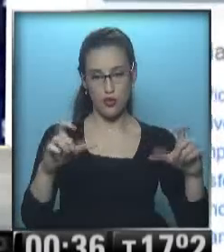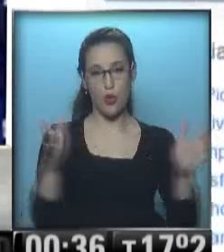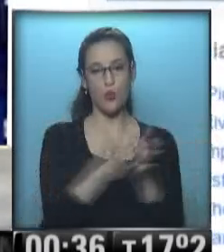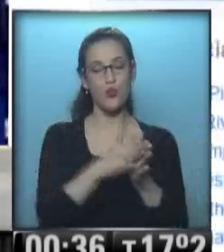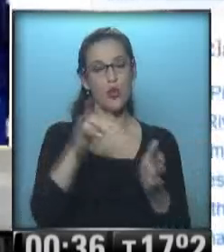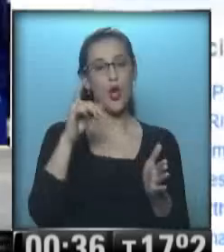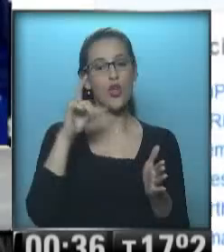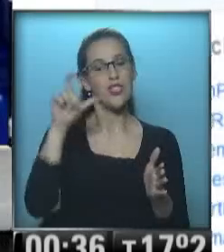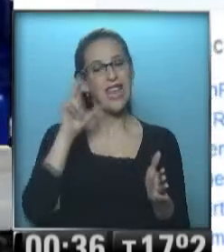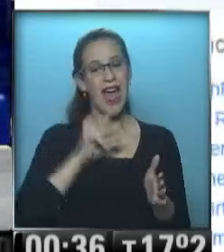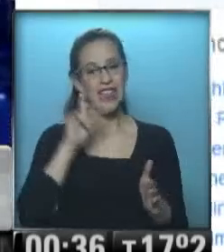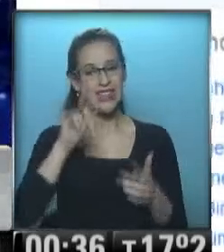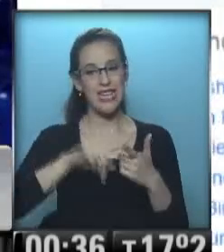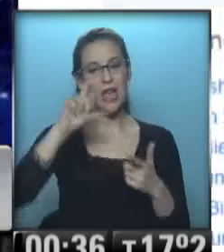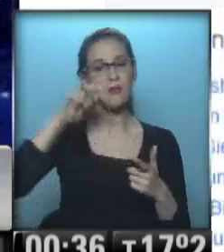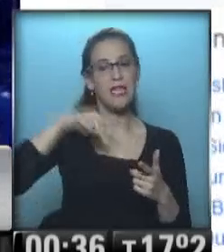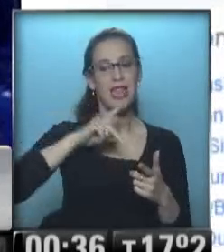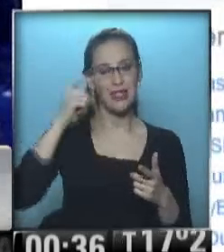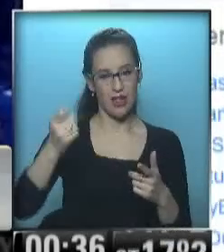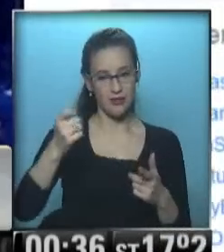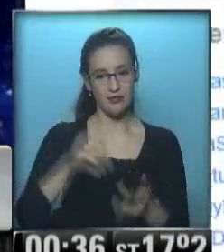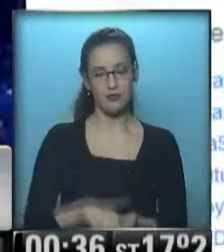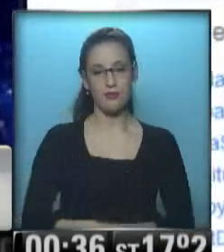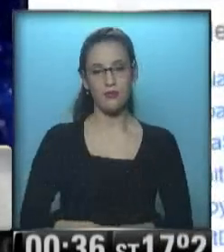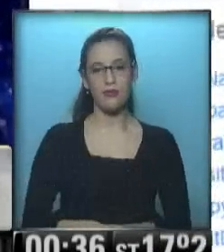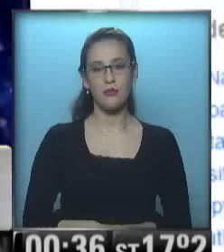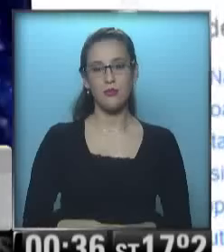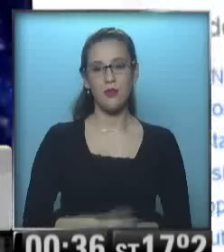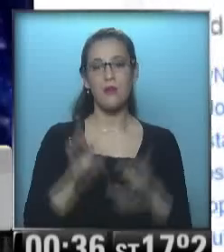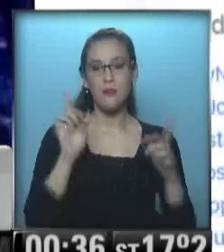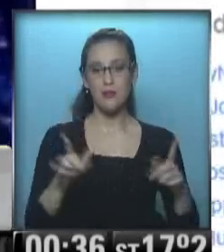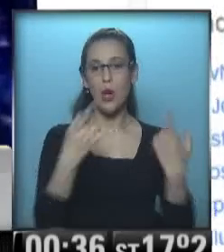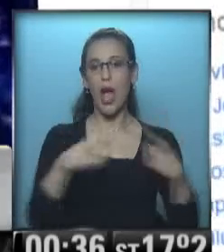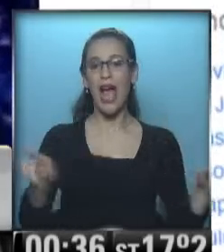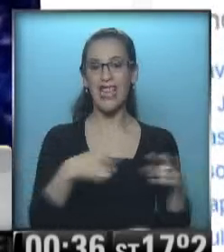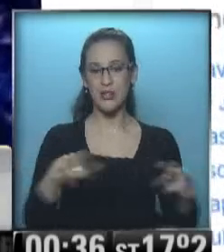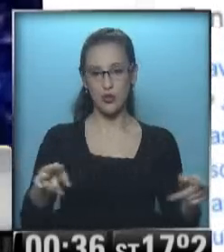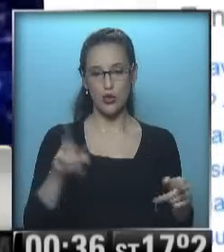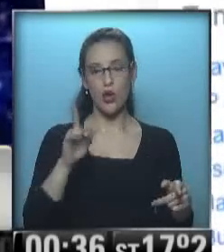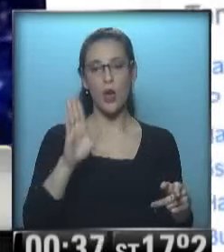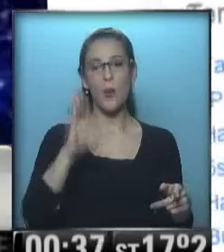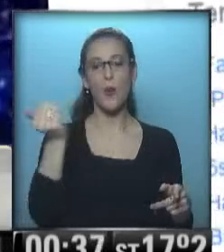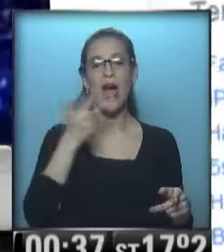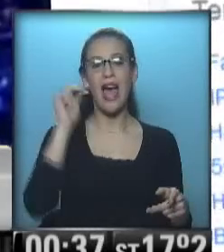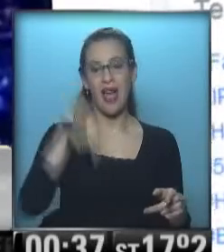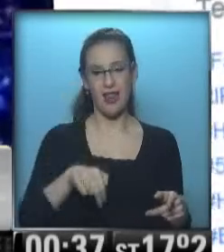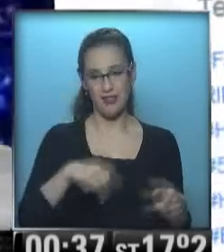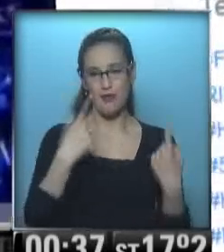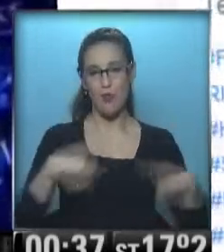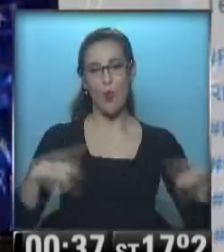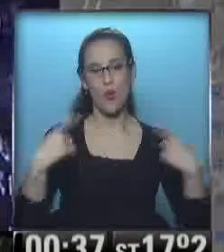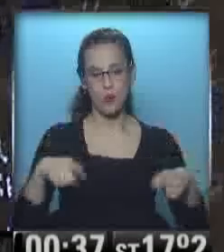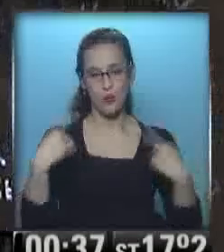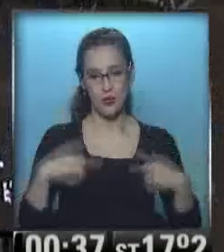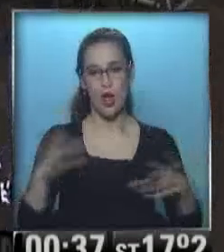escribió: acá tocaban juntos el tema Bajan. En realidad, subieron, inolvidables y juntos